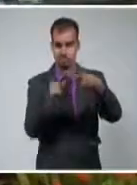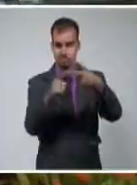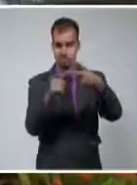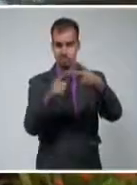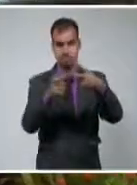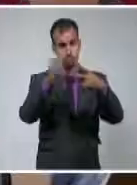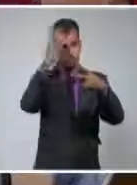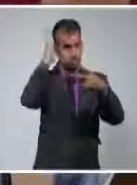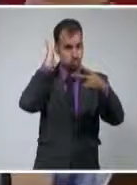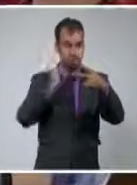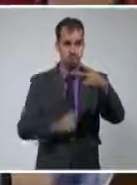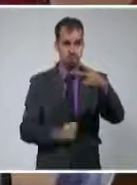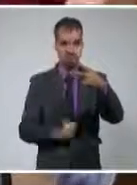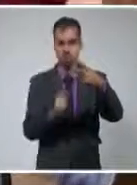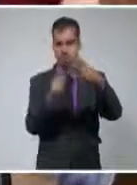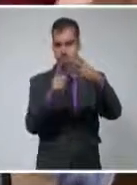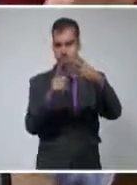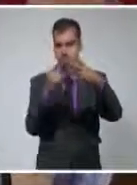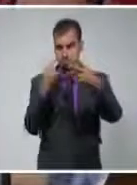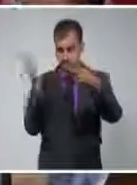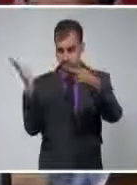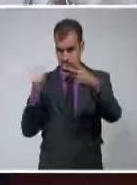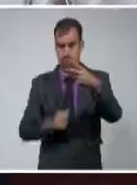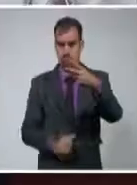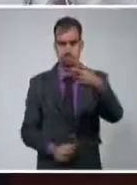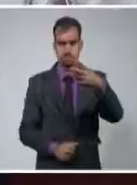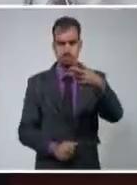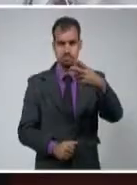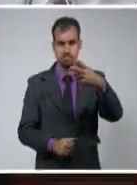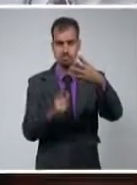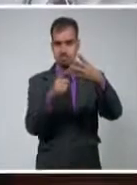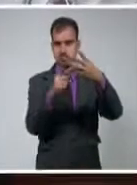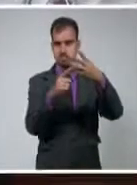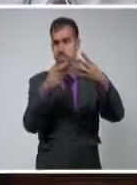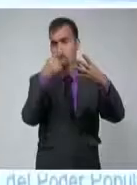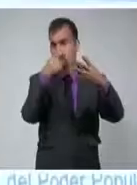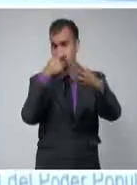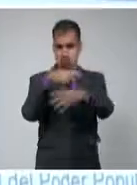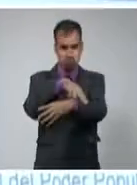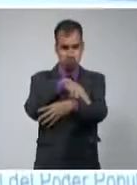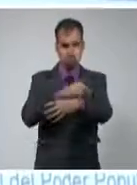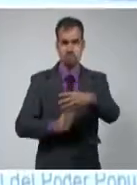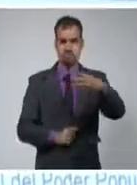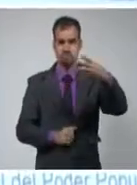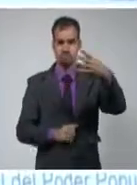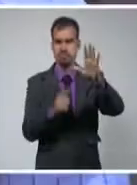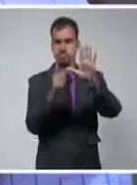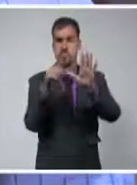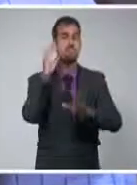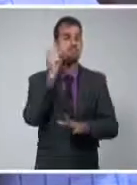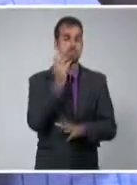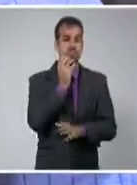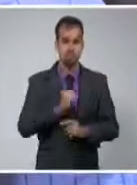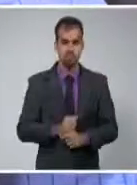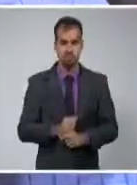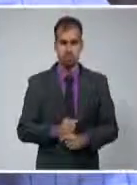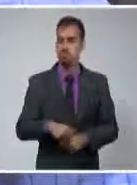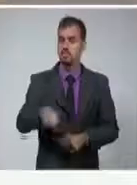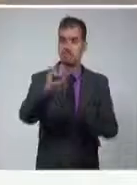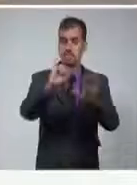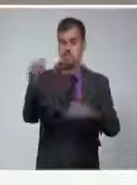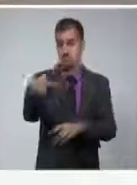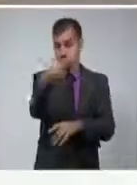Canel Bermúdez, José Ramón Machado Ventura, Esteban Lazo Hernández, Manuel Marrero Cruz, Salvador Valdés